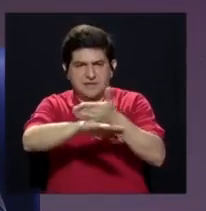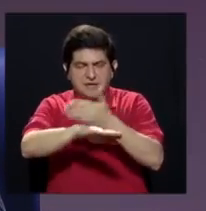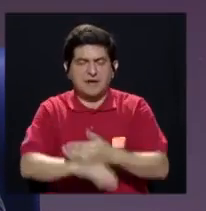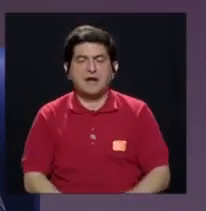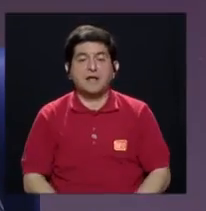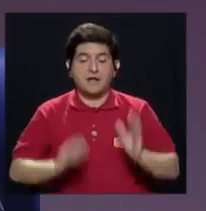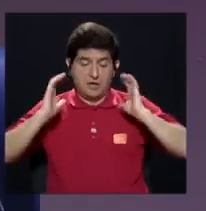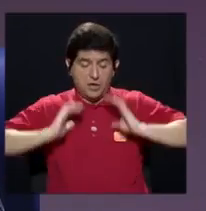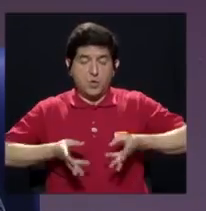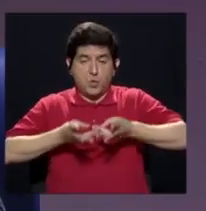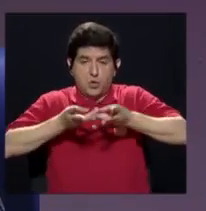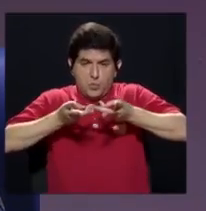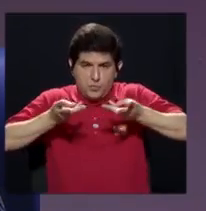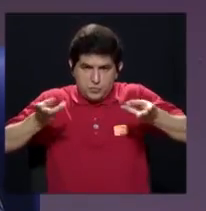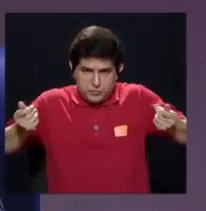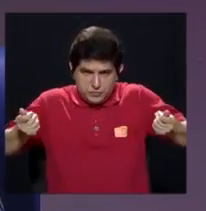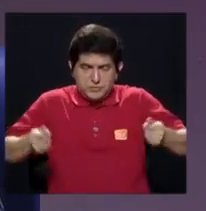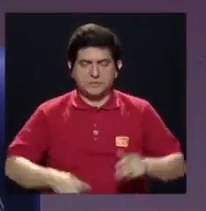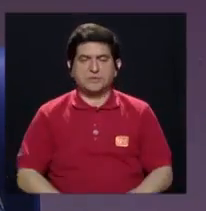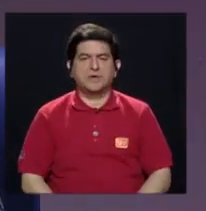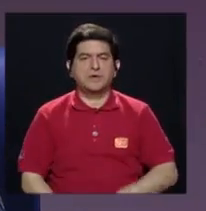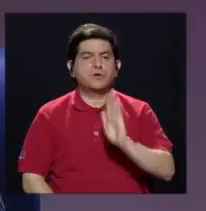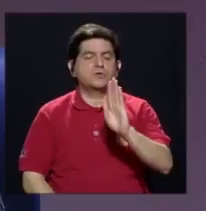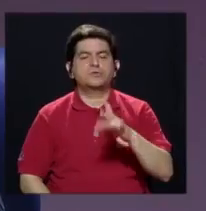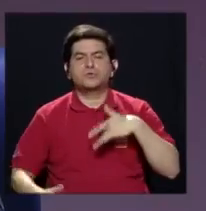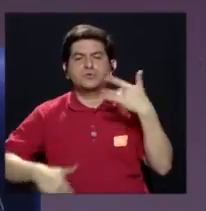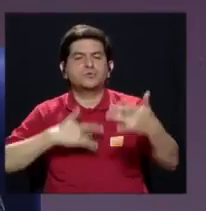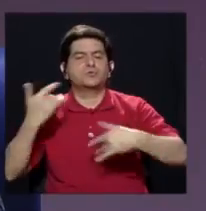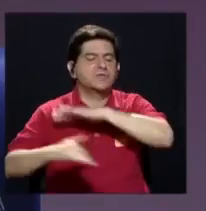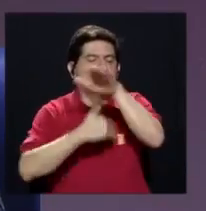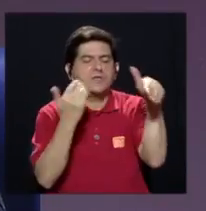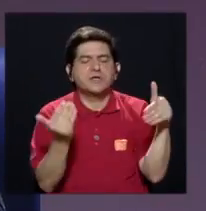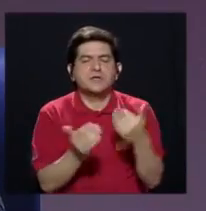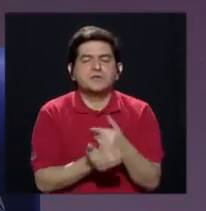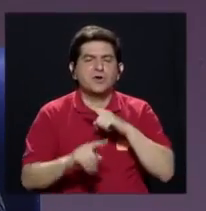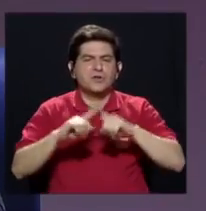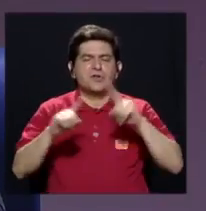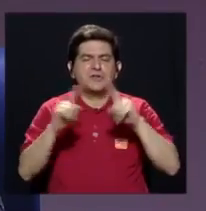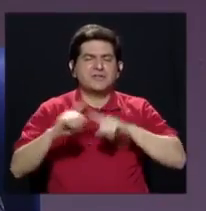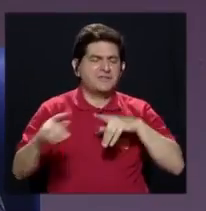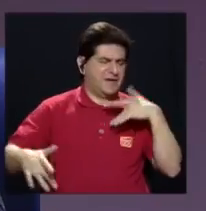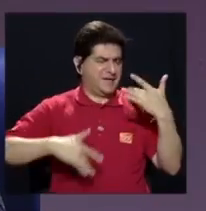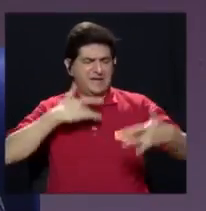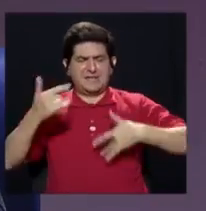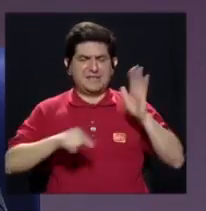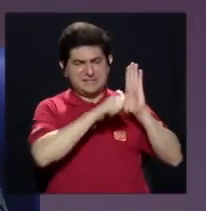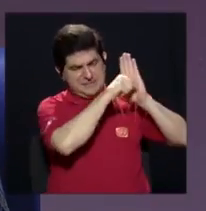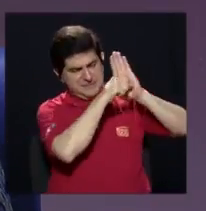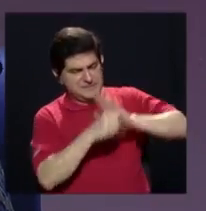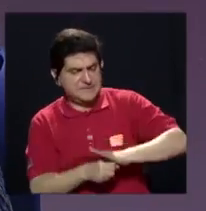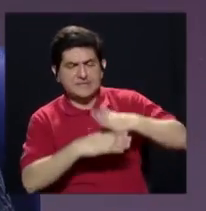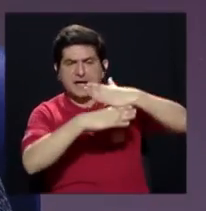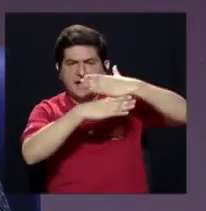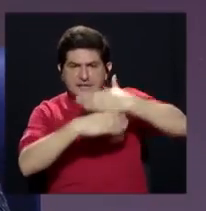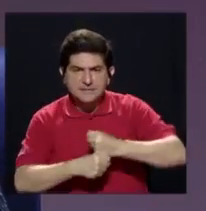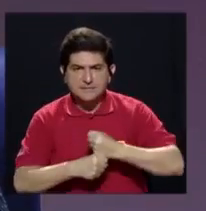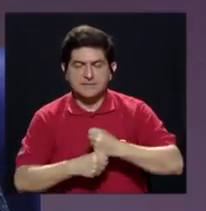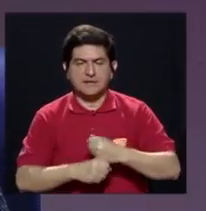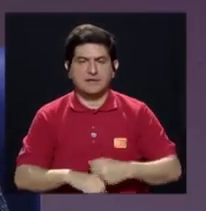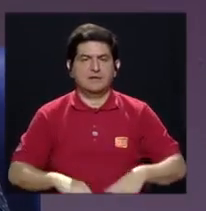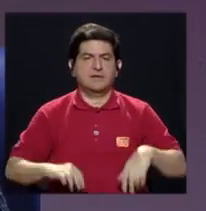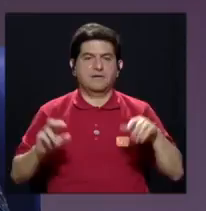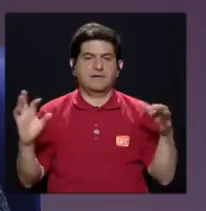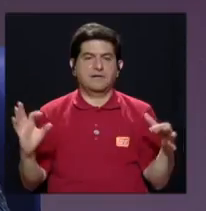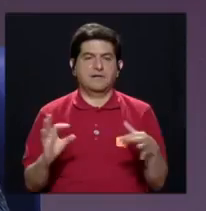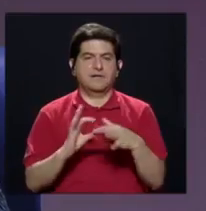corporalidad tu sentir tu eh tu toda toda la somatización que las opresiones han hecho en relación con la